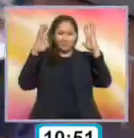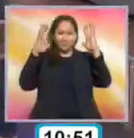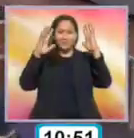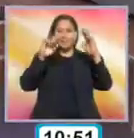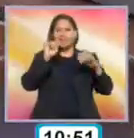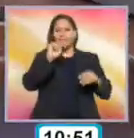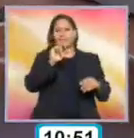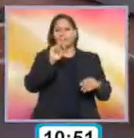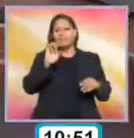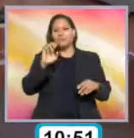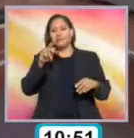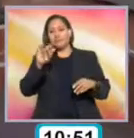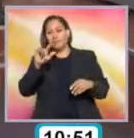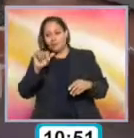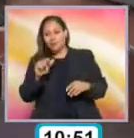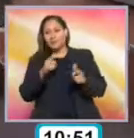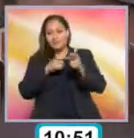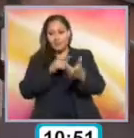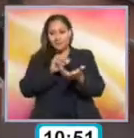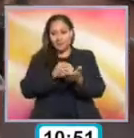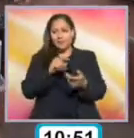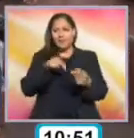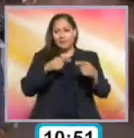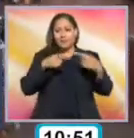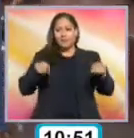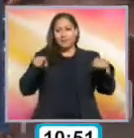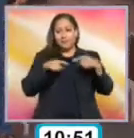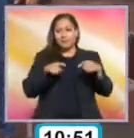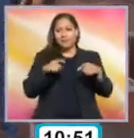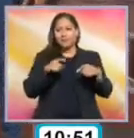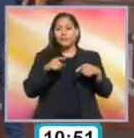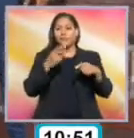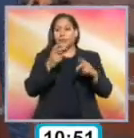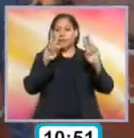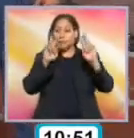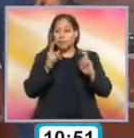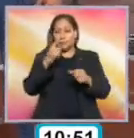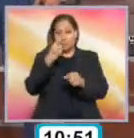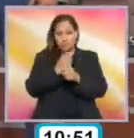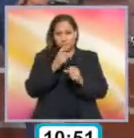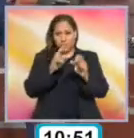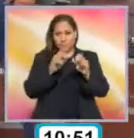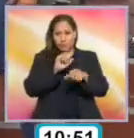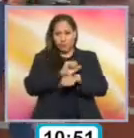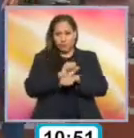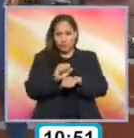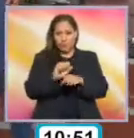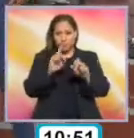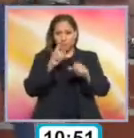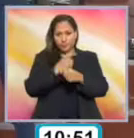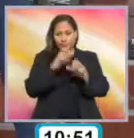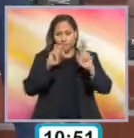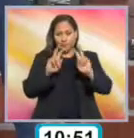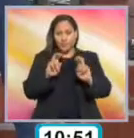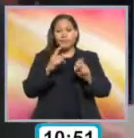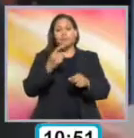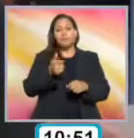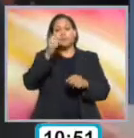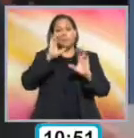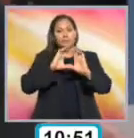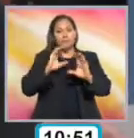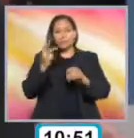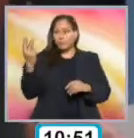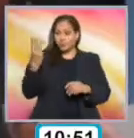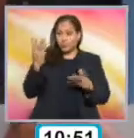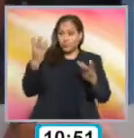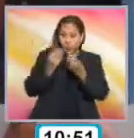Tequila, continúan con nosotros. Sí, señor, aquí en el musical. Y bueno, este tema fue el primer sencillo. Así es, el primer sencillo. La primera canción que compusimos Richie y